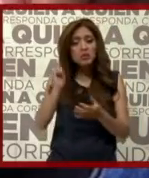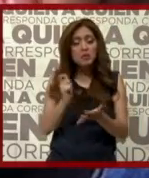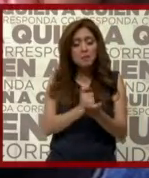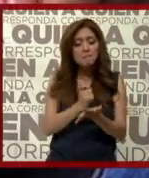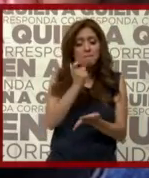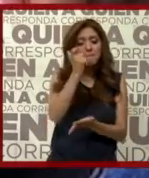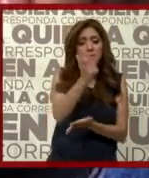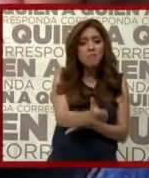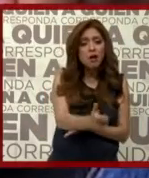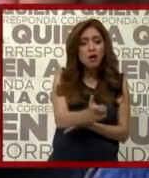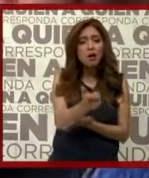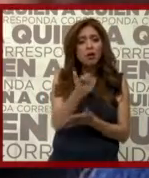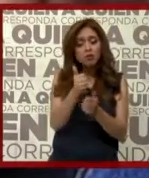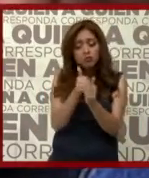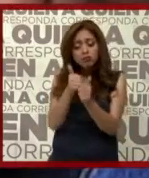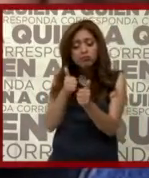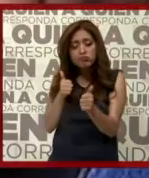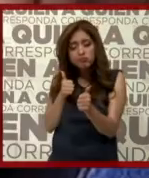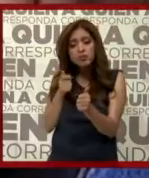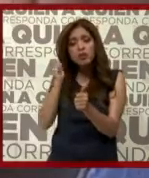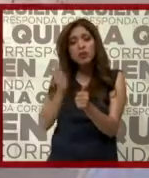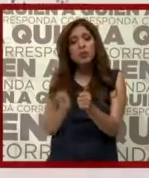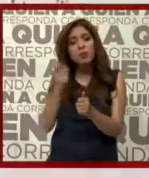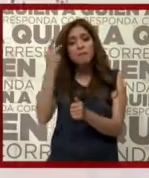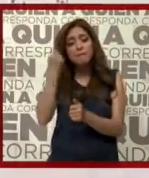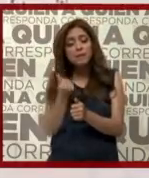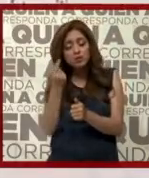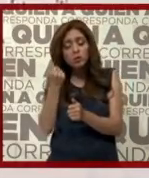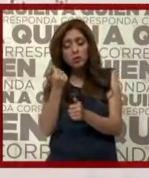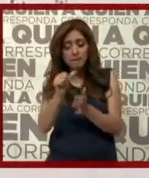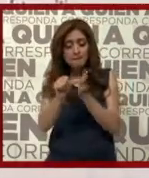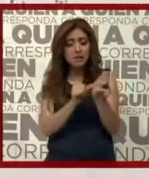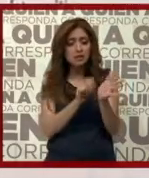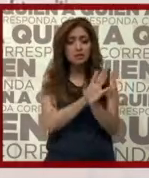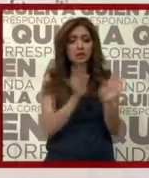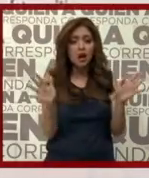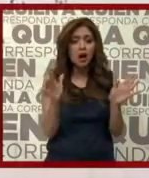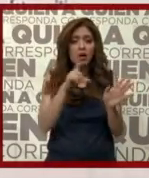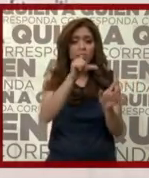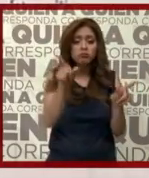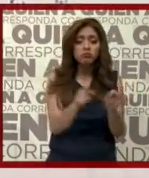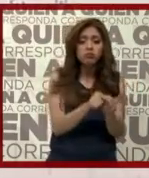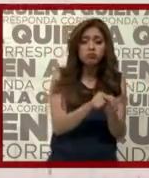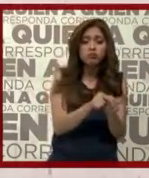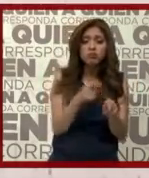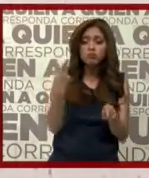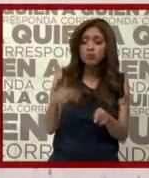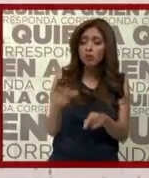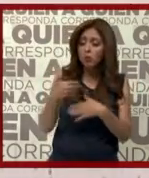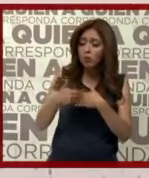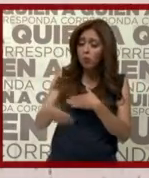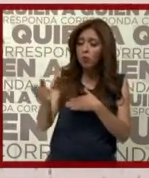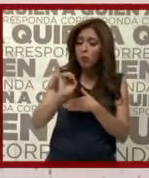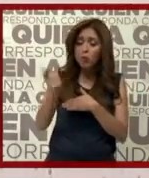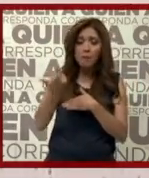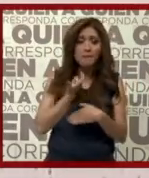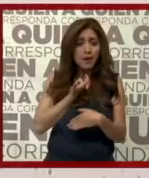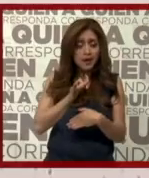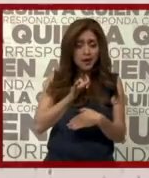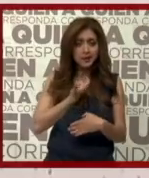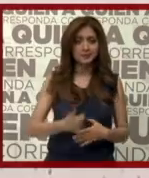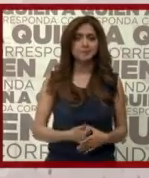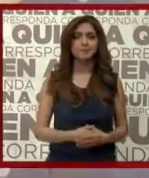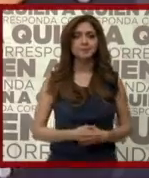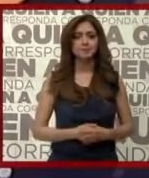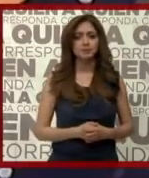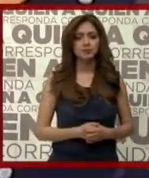sueldos atrasados y un primer pago de pensión mensual. Después de eso, no ha visto un solo peso. Pero resulta que después de darme la